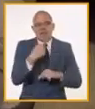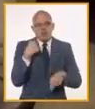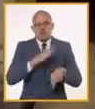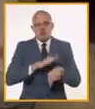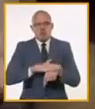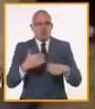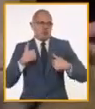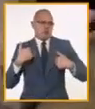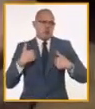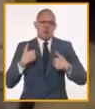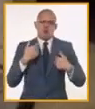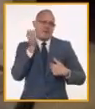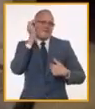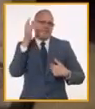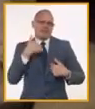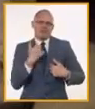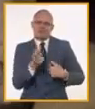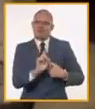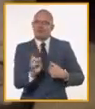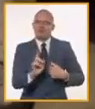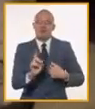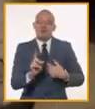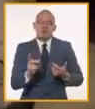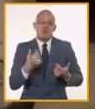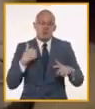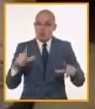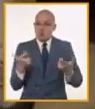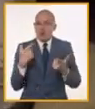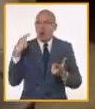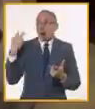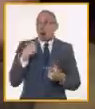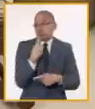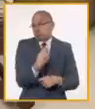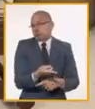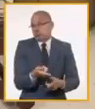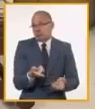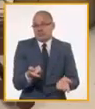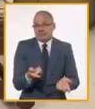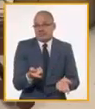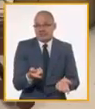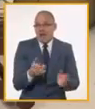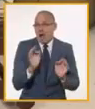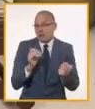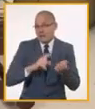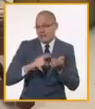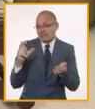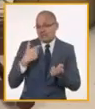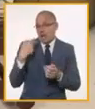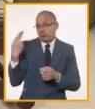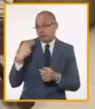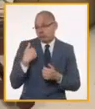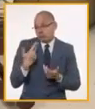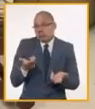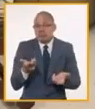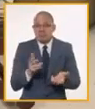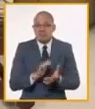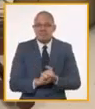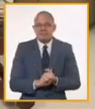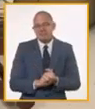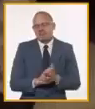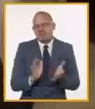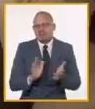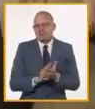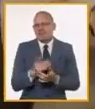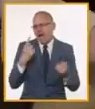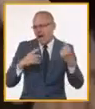que se me ocurrían a mí, por decirlo de alguna manera. Pero bueno, acuerdos del partido. La gente lo ubica más o menos. Y hay cosas que sí, que